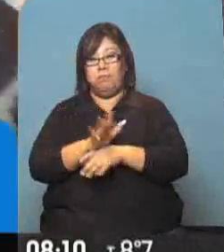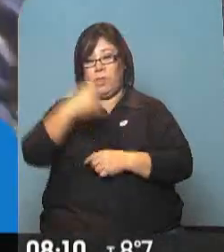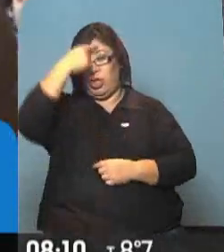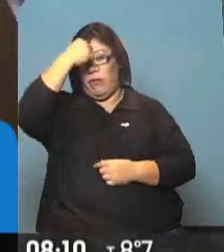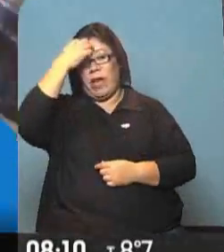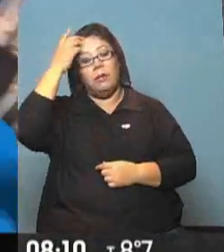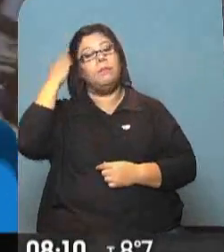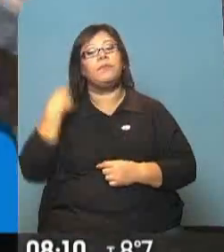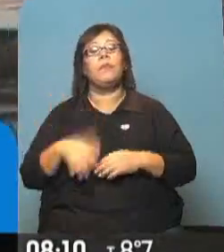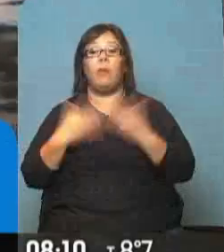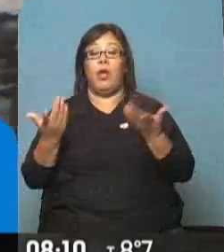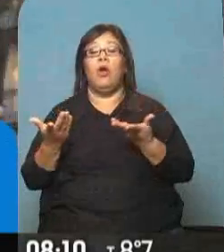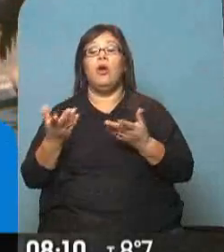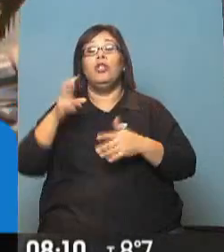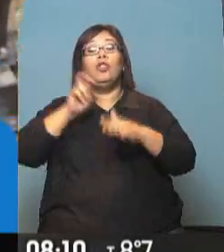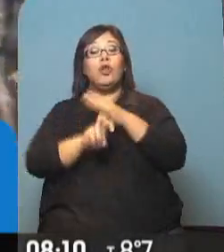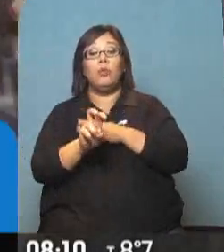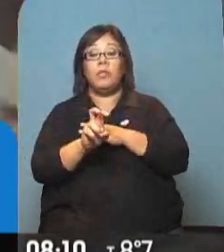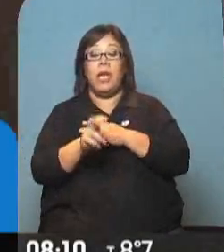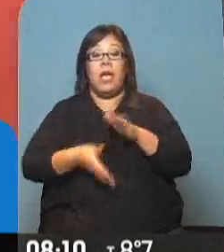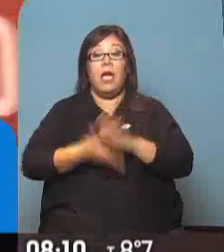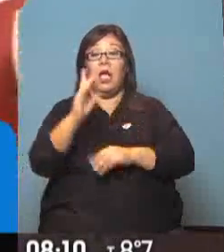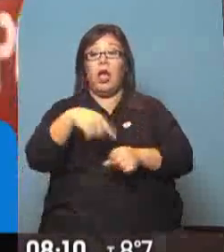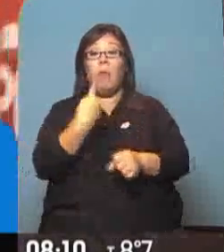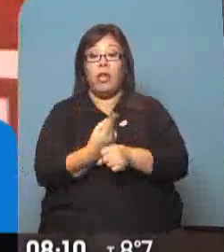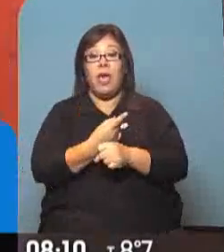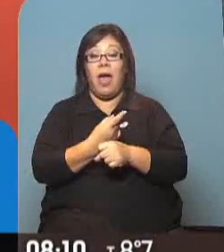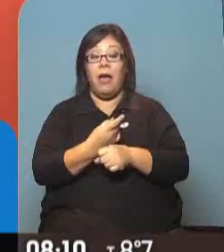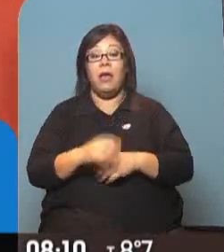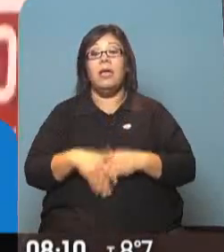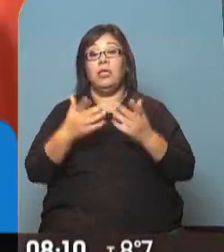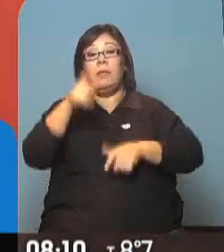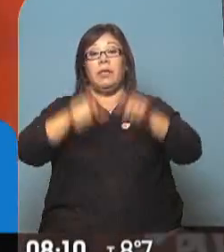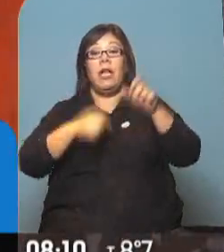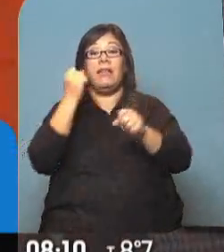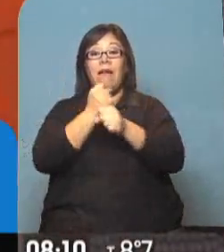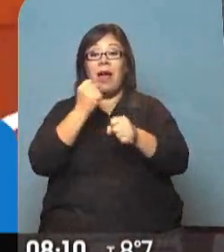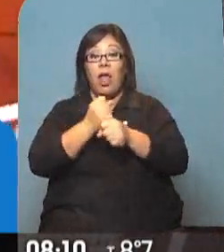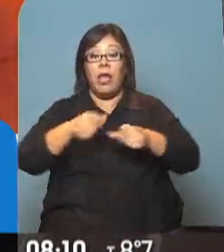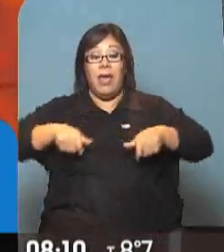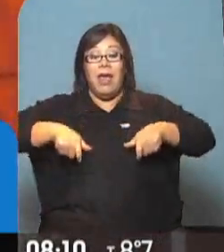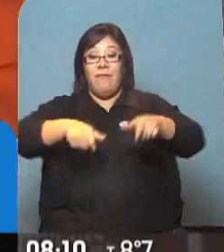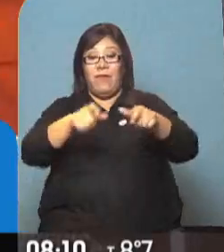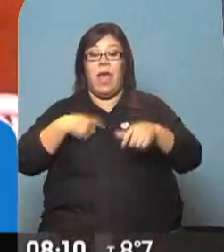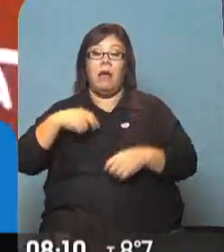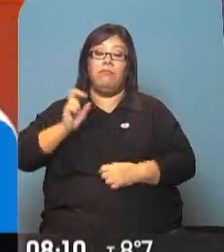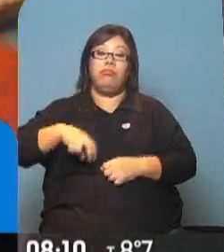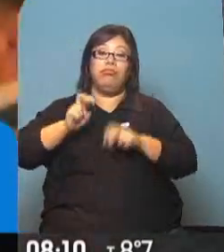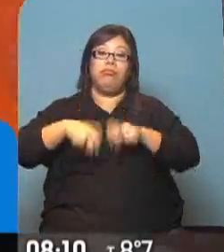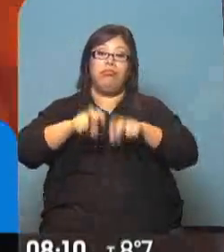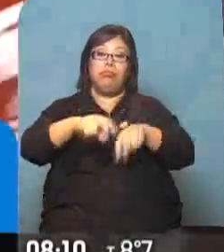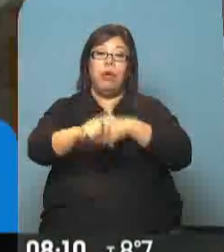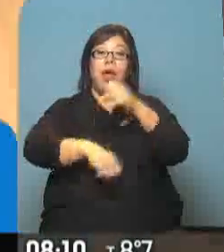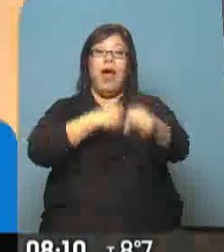Tras interrumpir la salida de la formación de la línea H en la estación Patricios, los trabajadores caminaron por las vías hacia la estación Caseros, donde